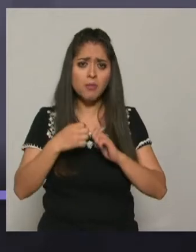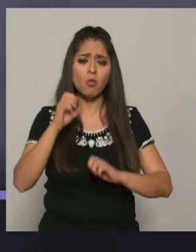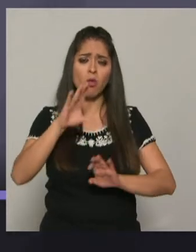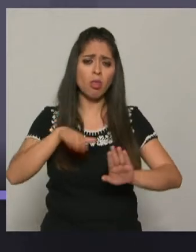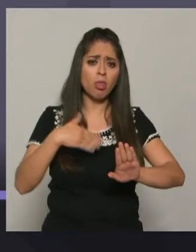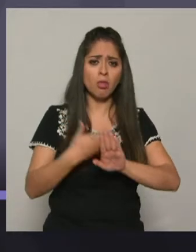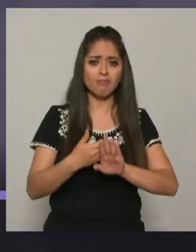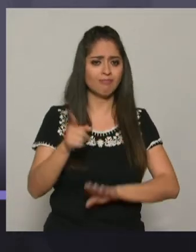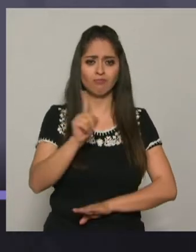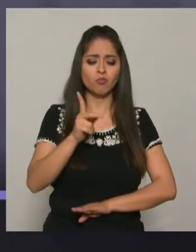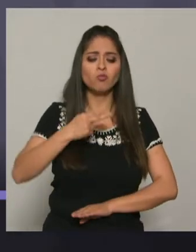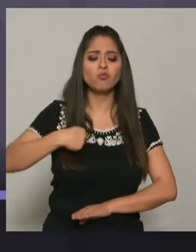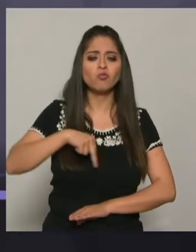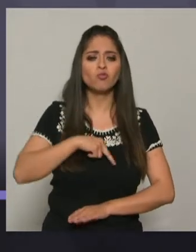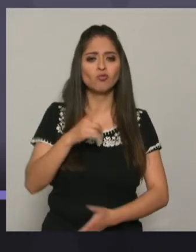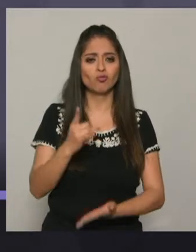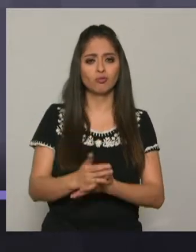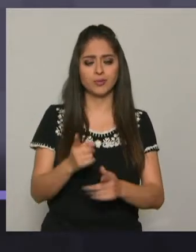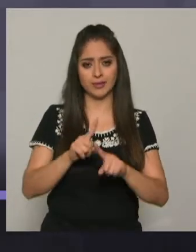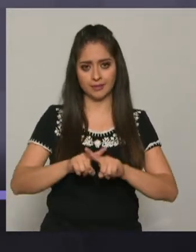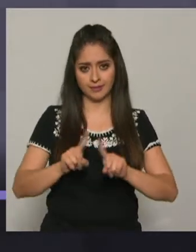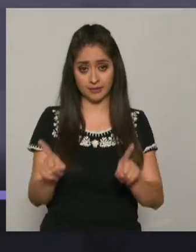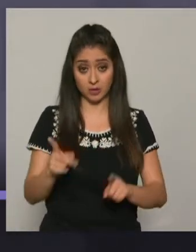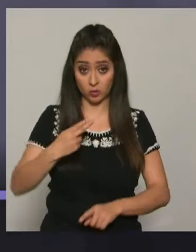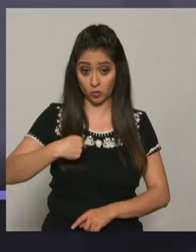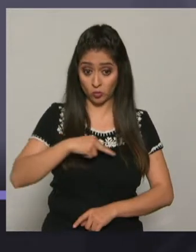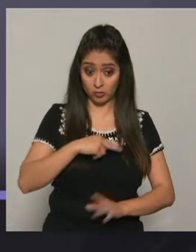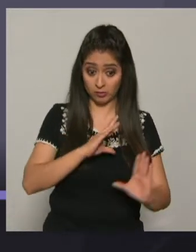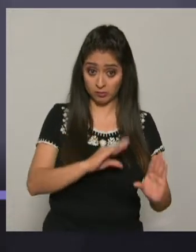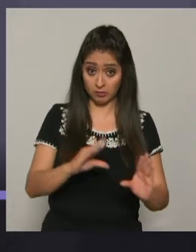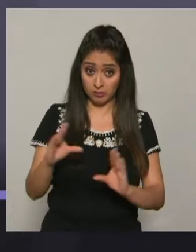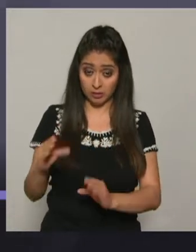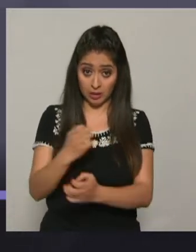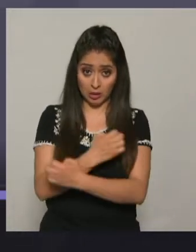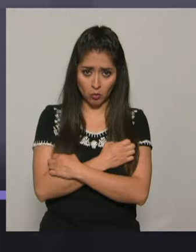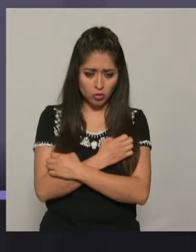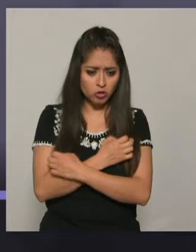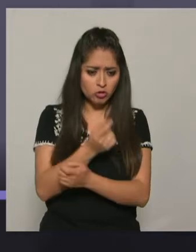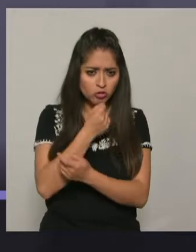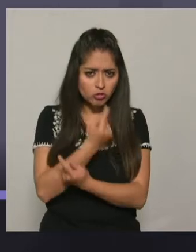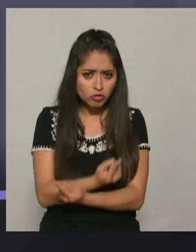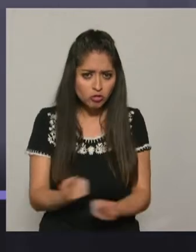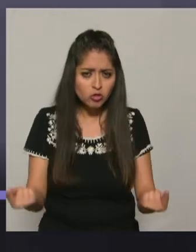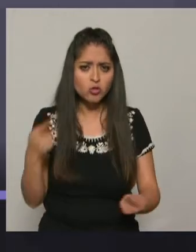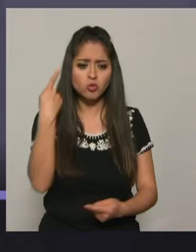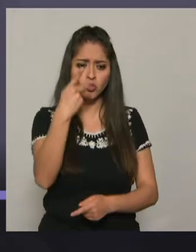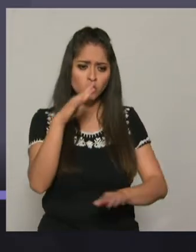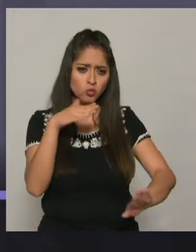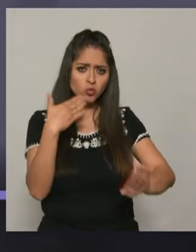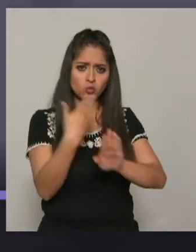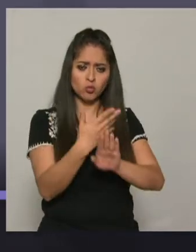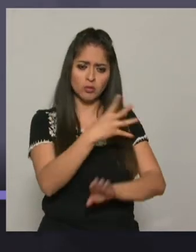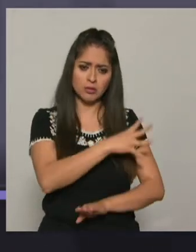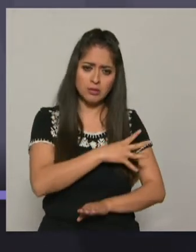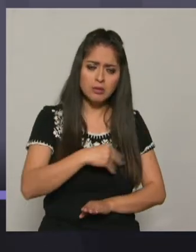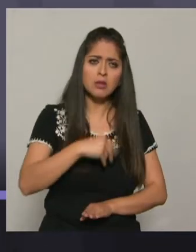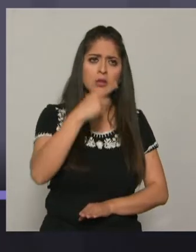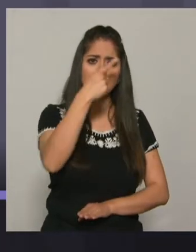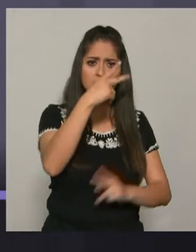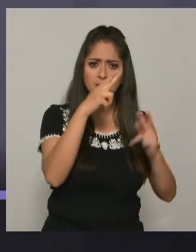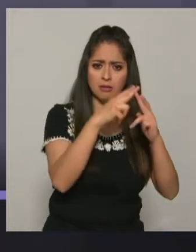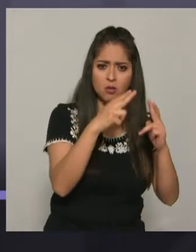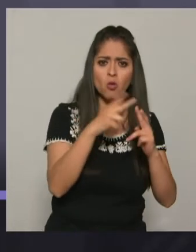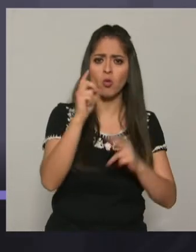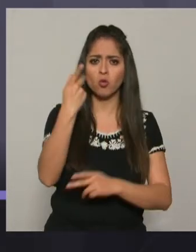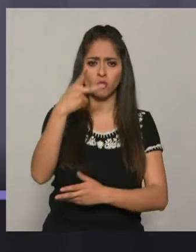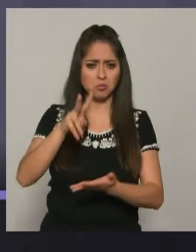somos diferentes. Nosotras y nosotros no educamos a nuestras hijas e hijos para que ataquen su religión y su moral. Por el contrario,